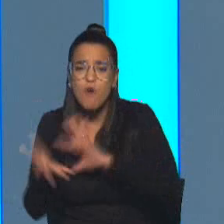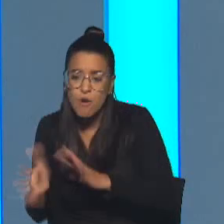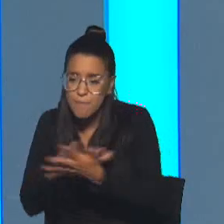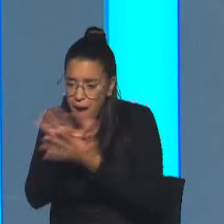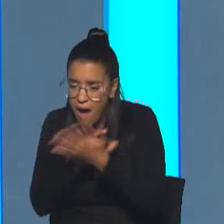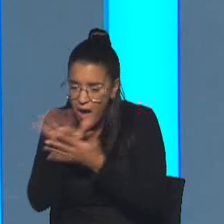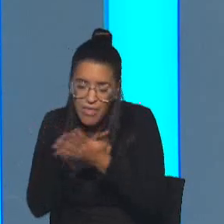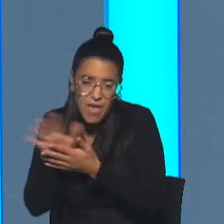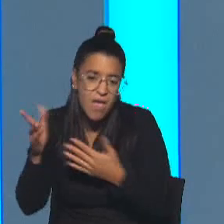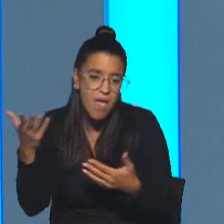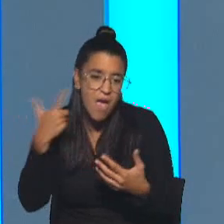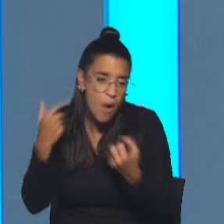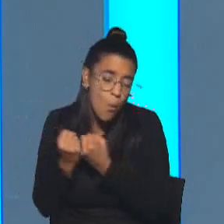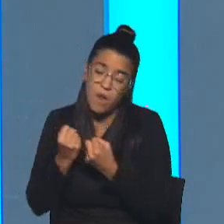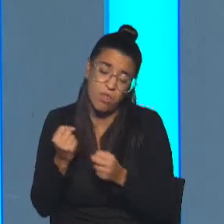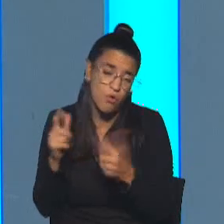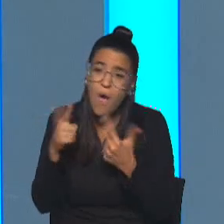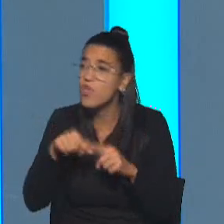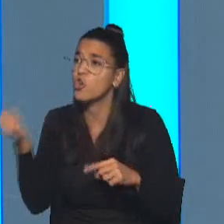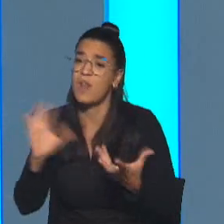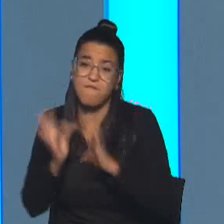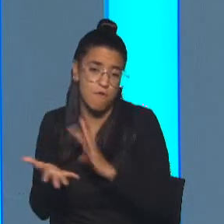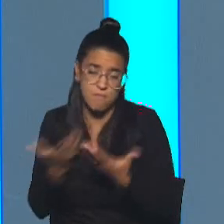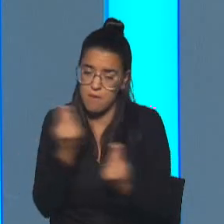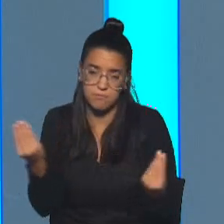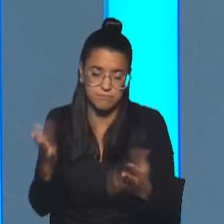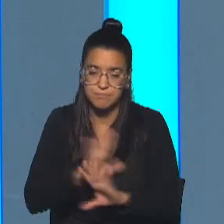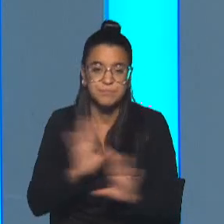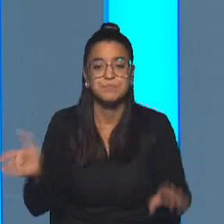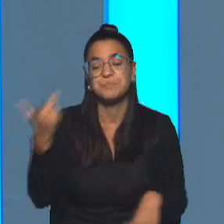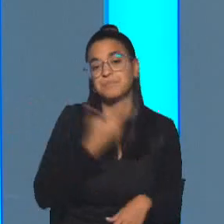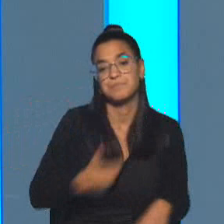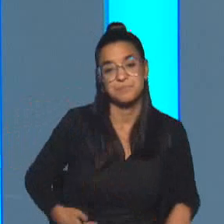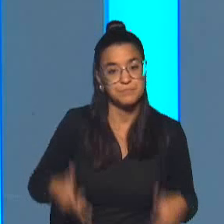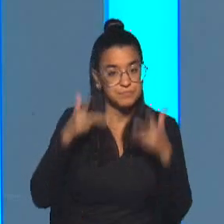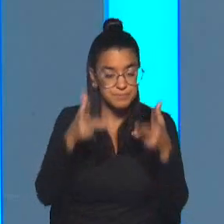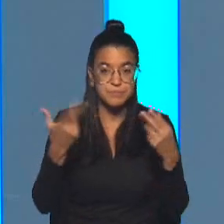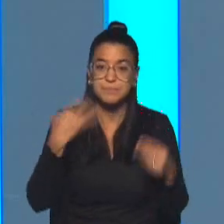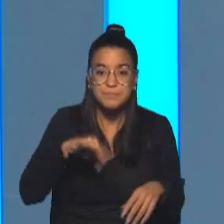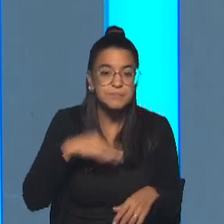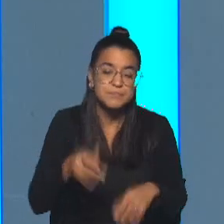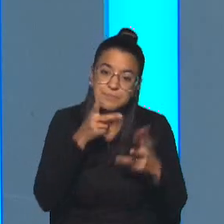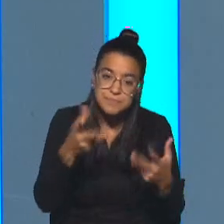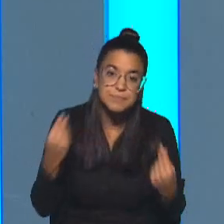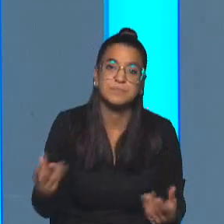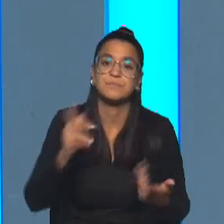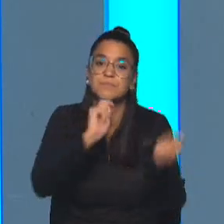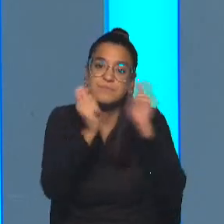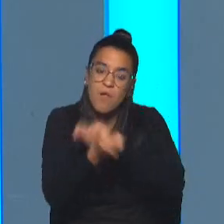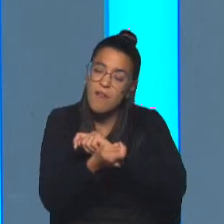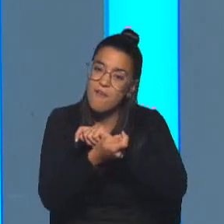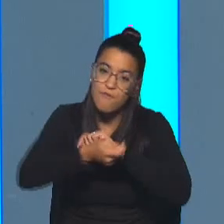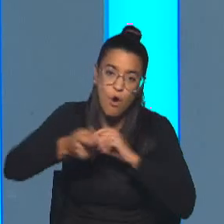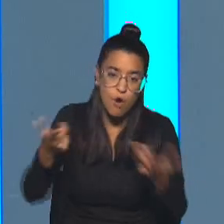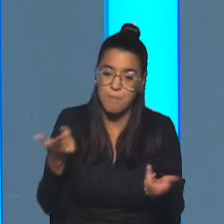que finalmente se firmó y que pasó por el Congreso Nacional. ¿Qué dijo el presidente? Que hay que destacar que no establece reformas